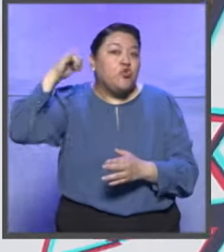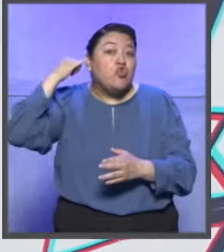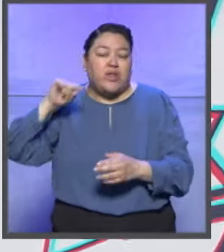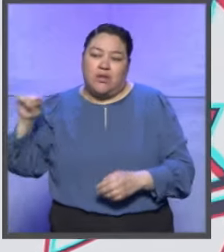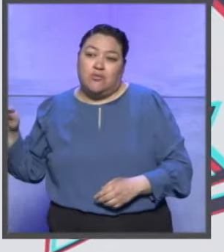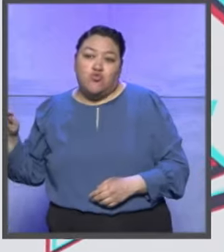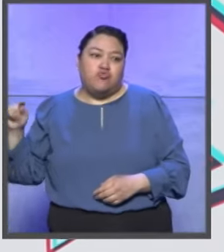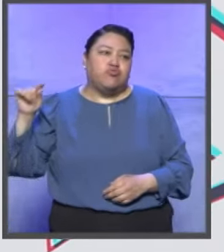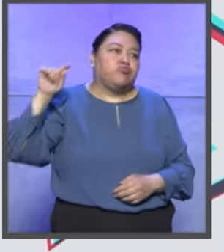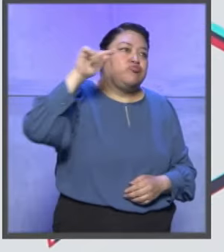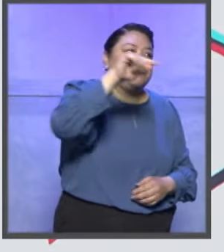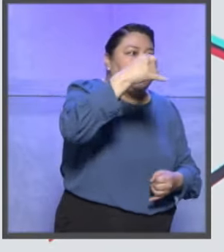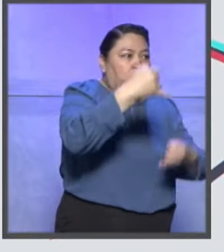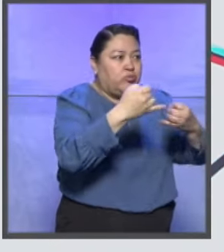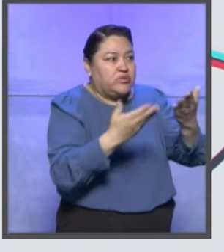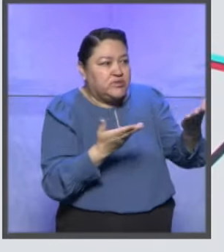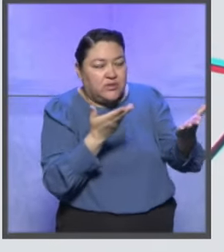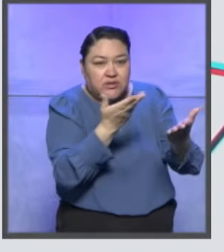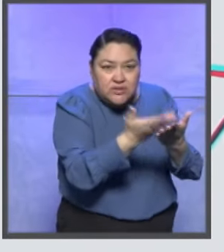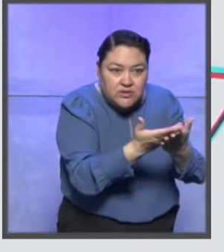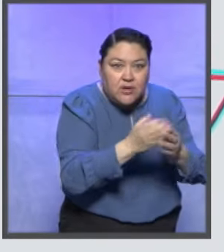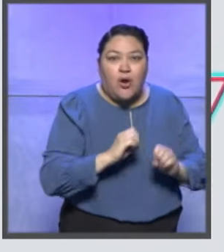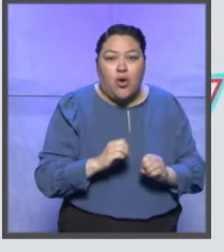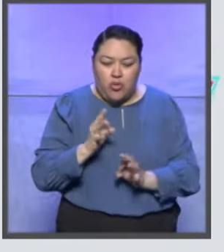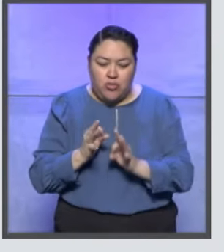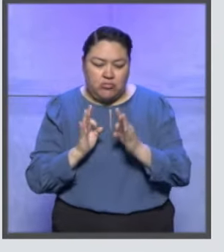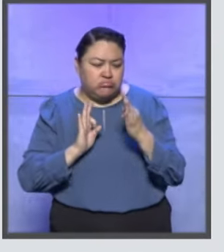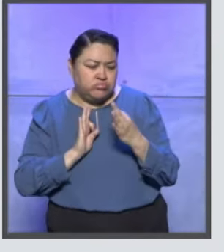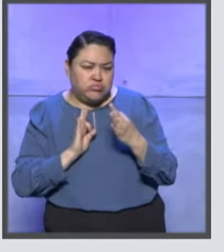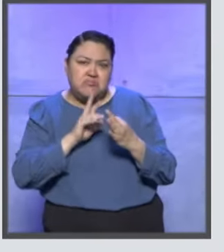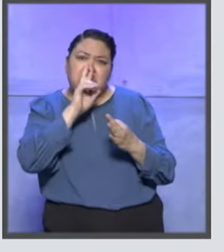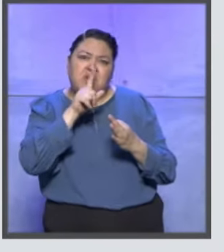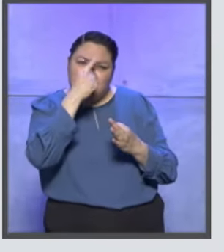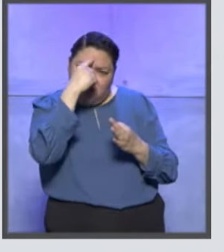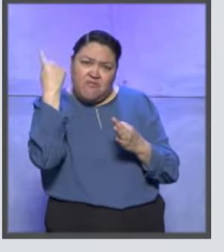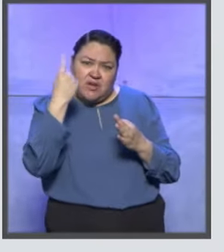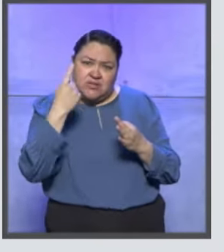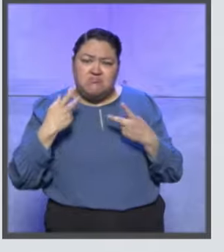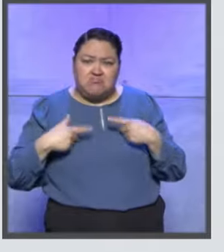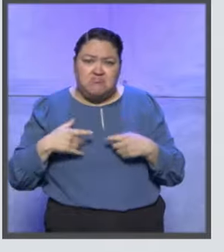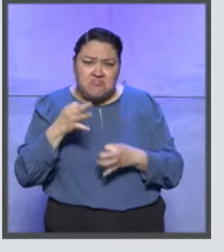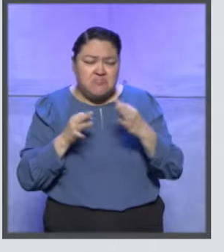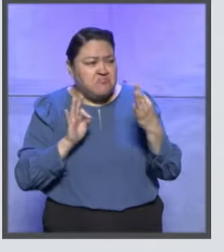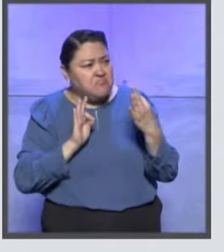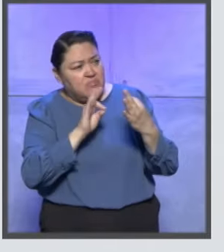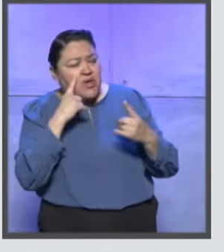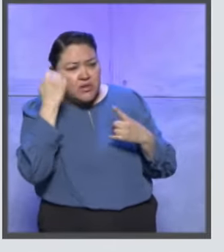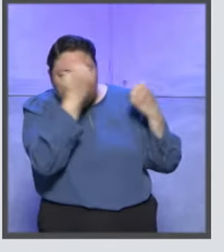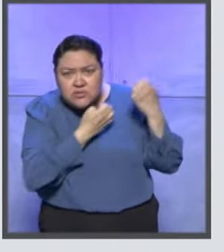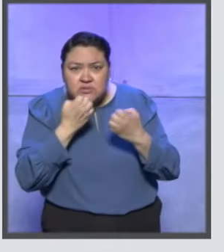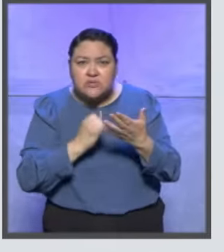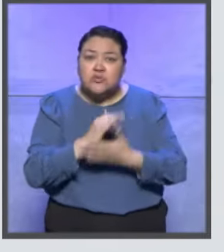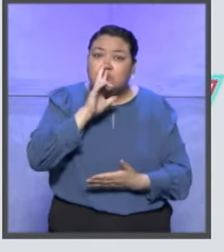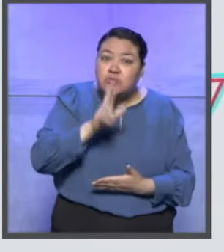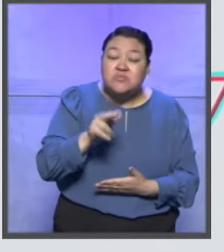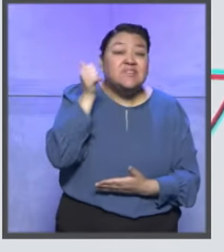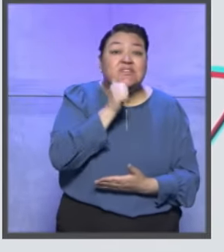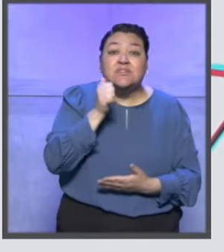para poder revisar un asunto, que tener a un tribunal electoral local que pueda escuchar, resolver, analizar